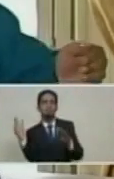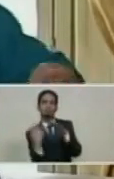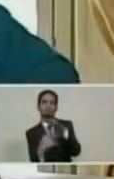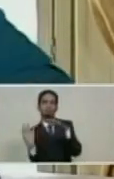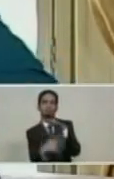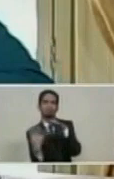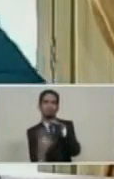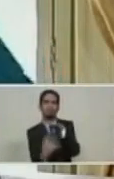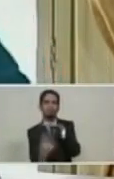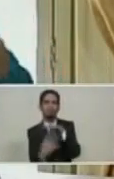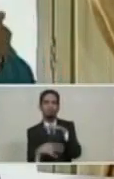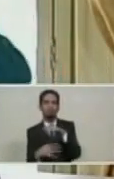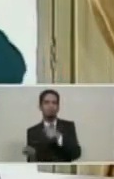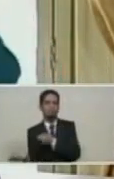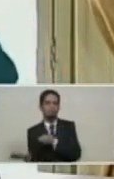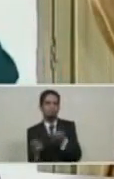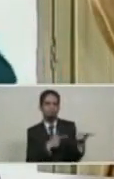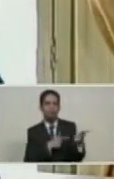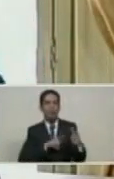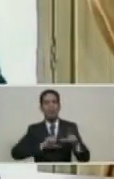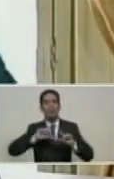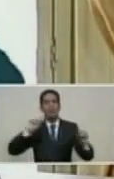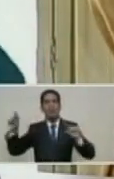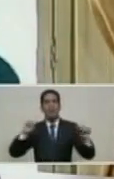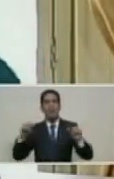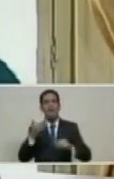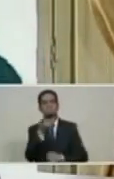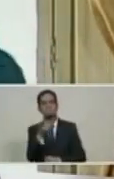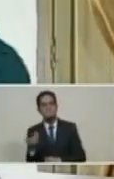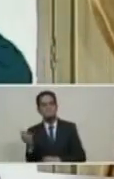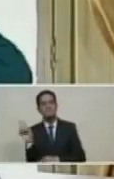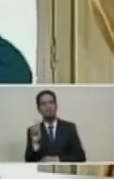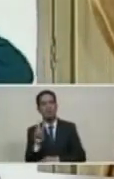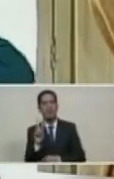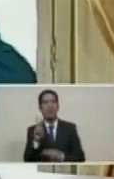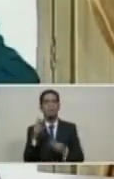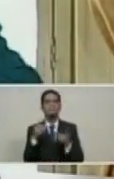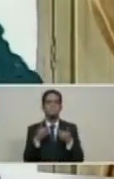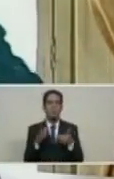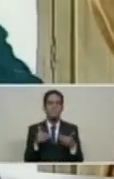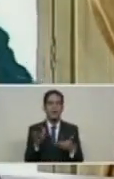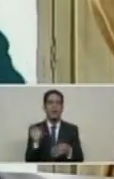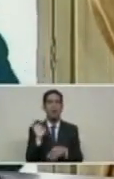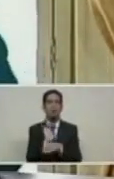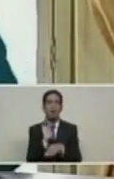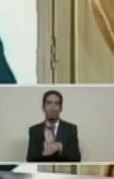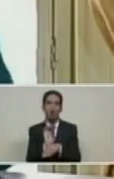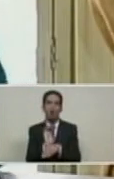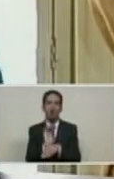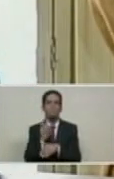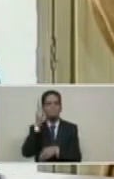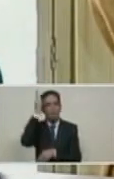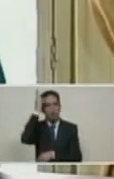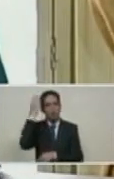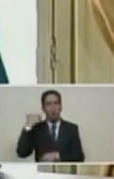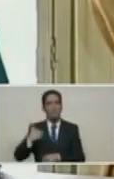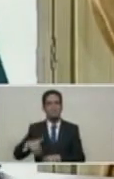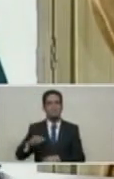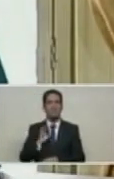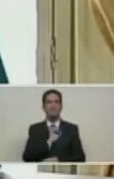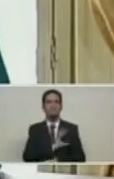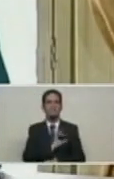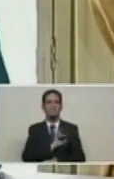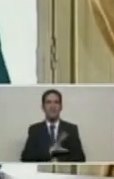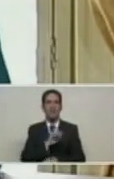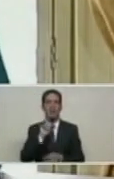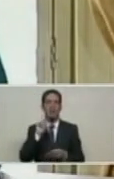que se fueron a vivir al exterior, se vinieron a Venezuela, a Panamá, a Ecuador, a Perú, a Argentina, a Chile, a